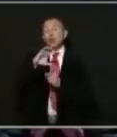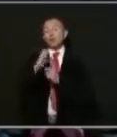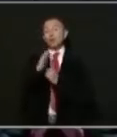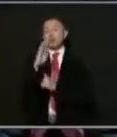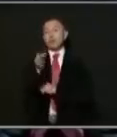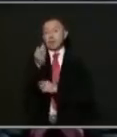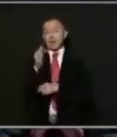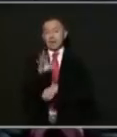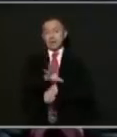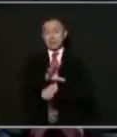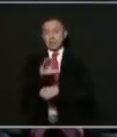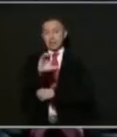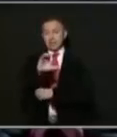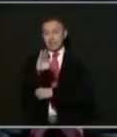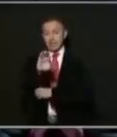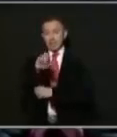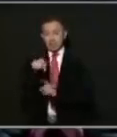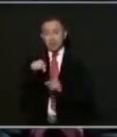Electricidad.